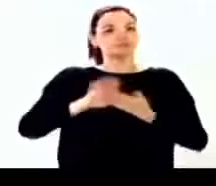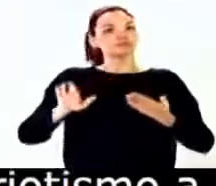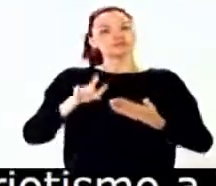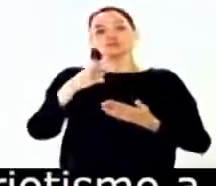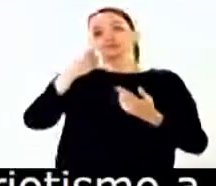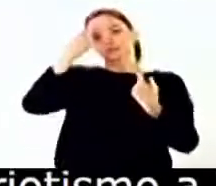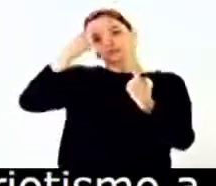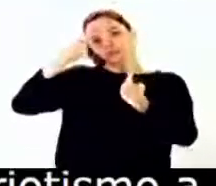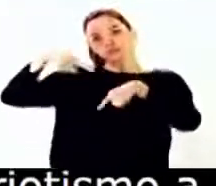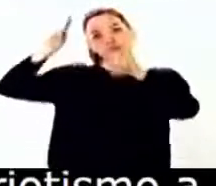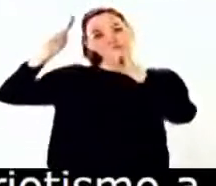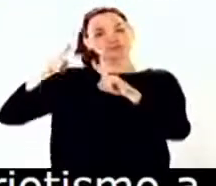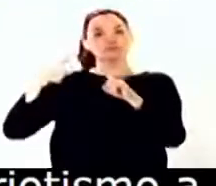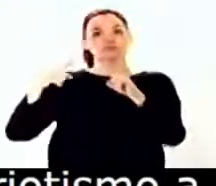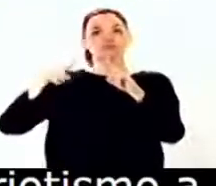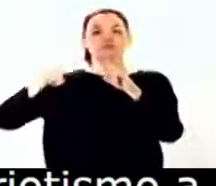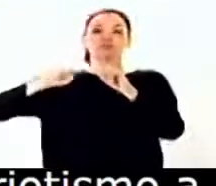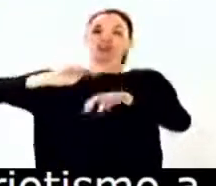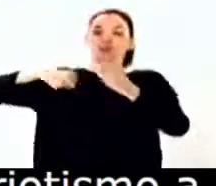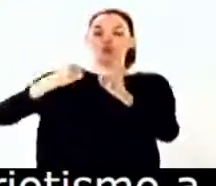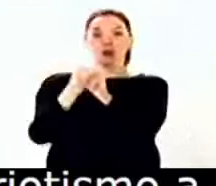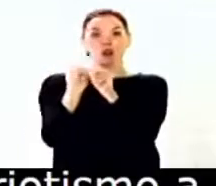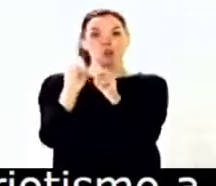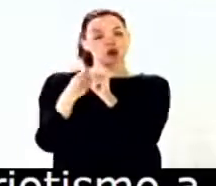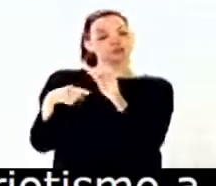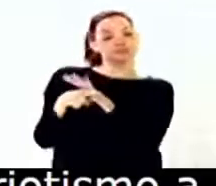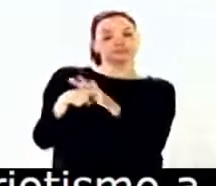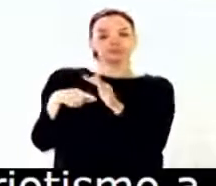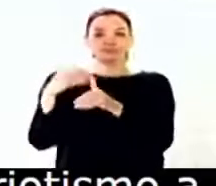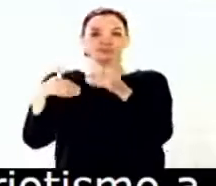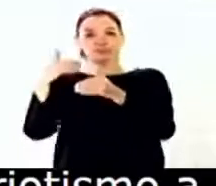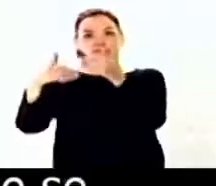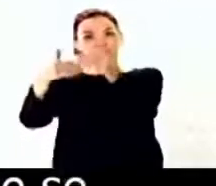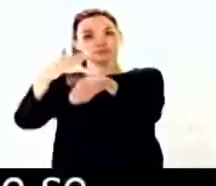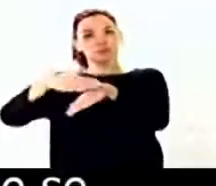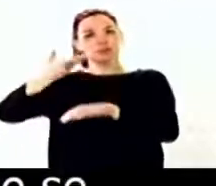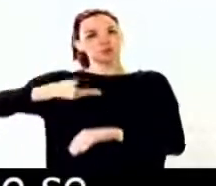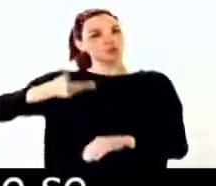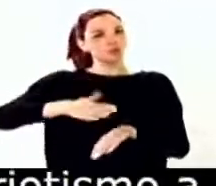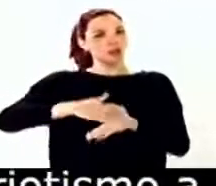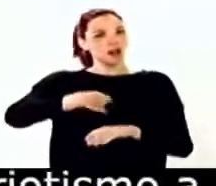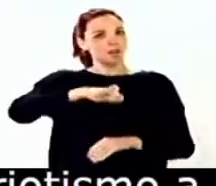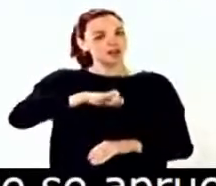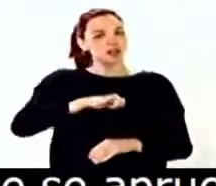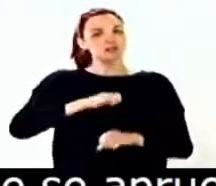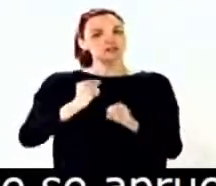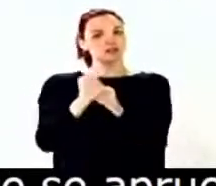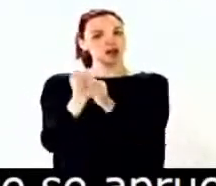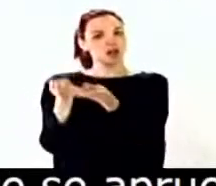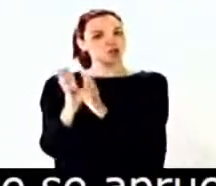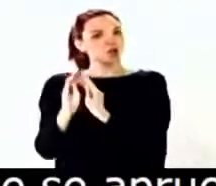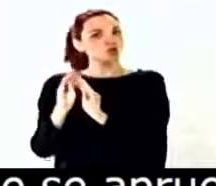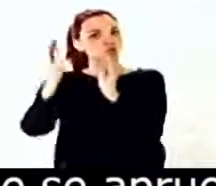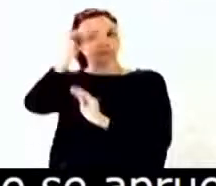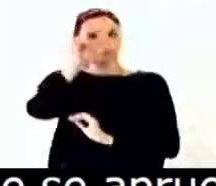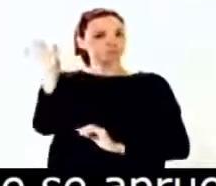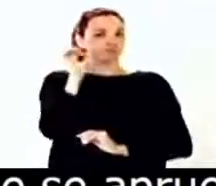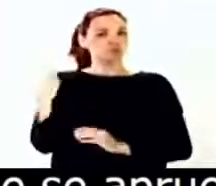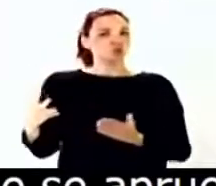tramite y aprueben esta reforma laboral tan importante para España, para sus trabajadores y para sus